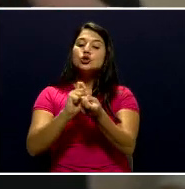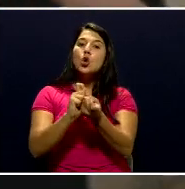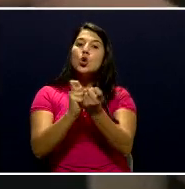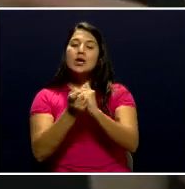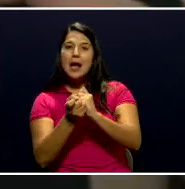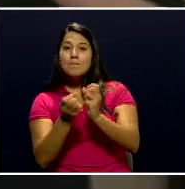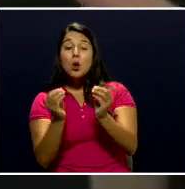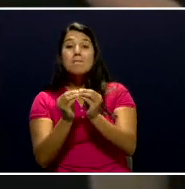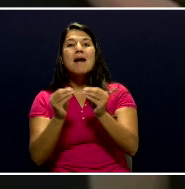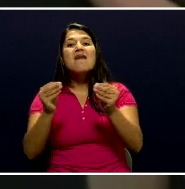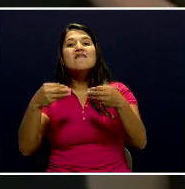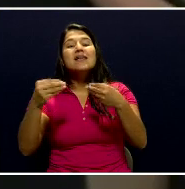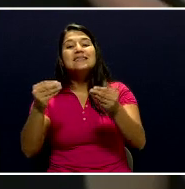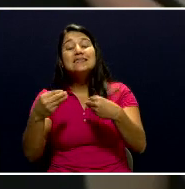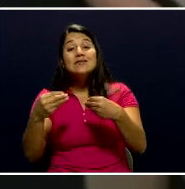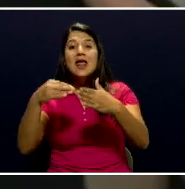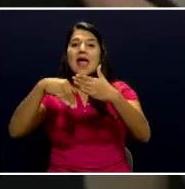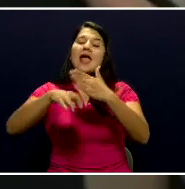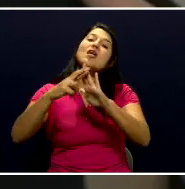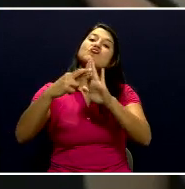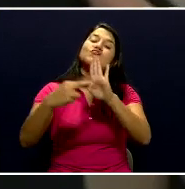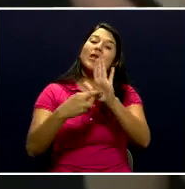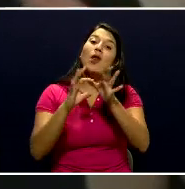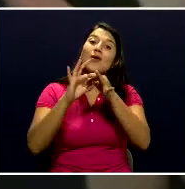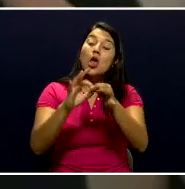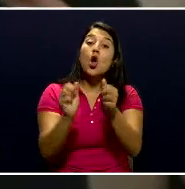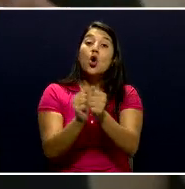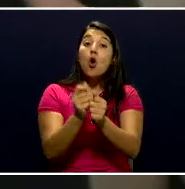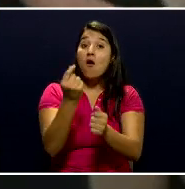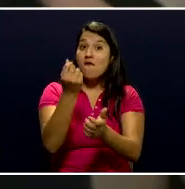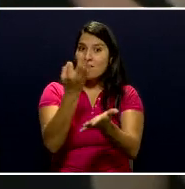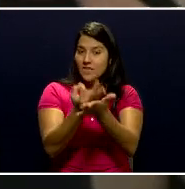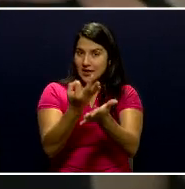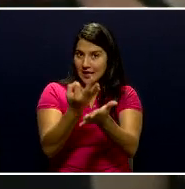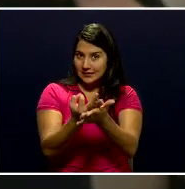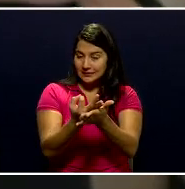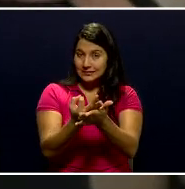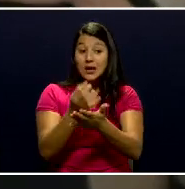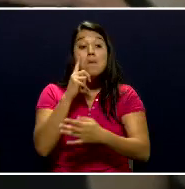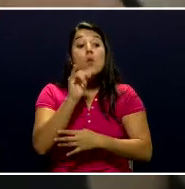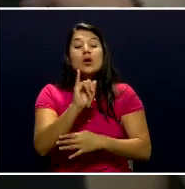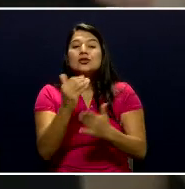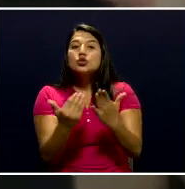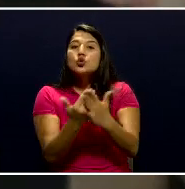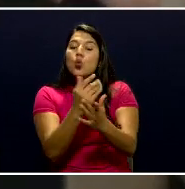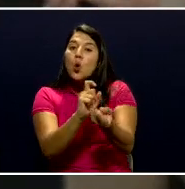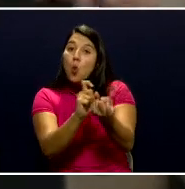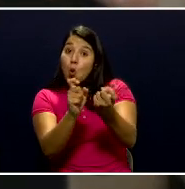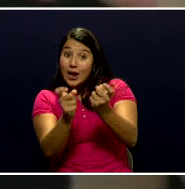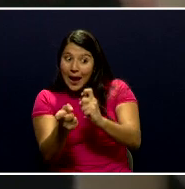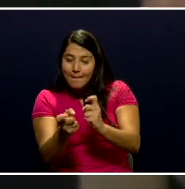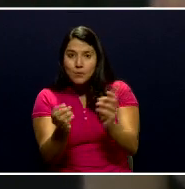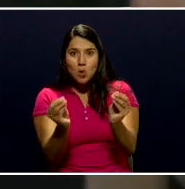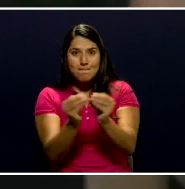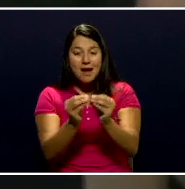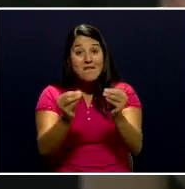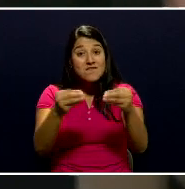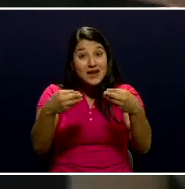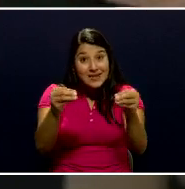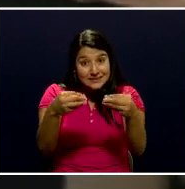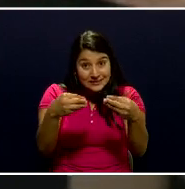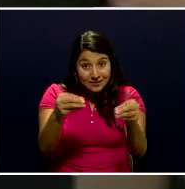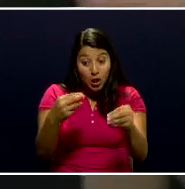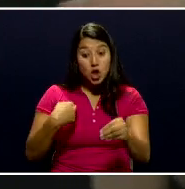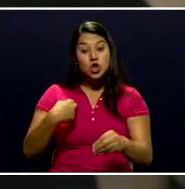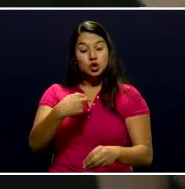las normas en materia financiera. A raíz de esas normas y su flexibilización, como Gobierno